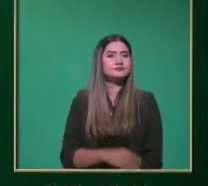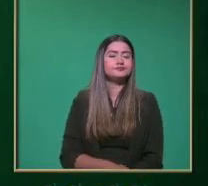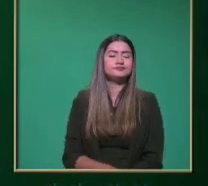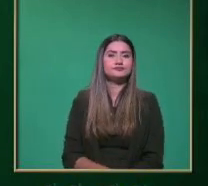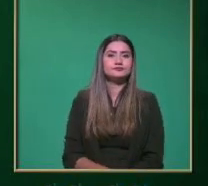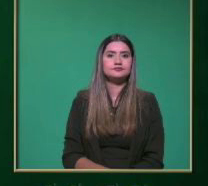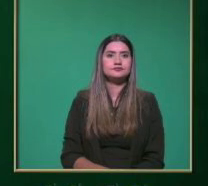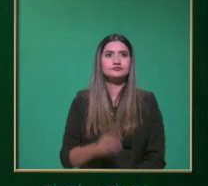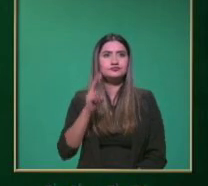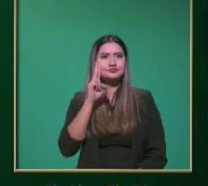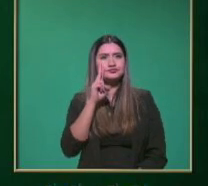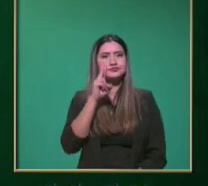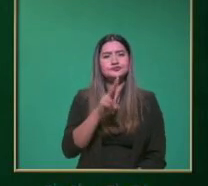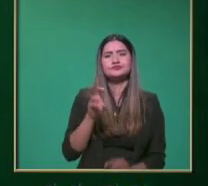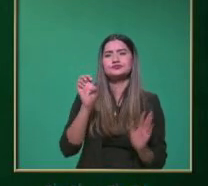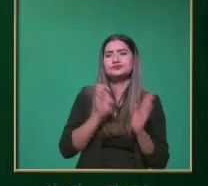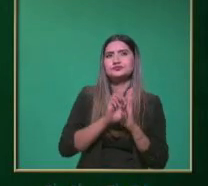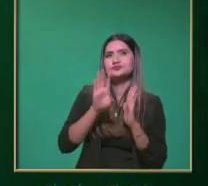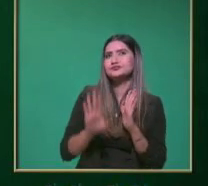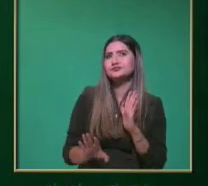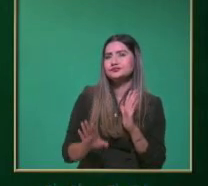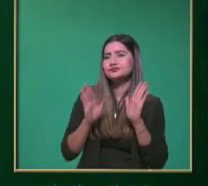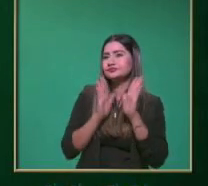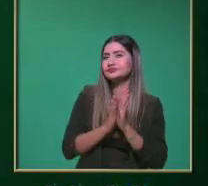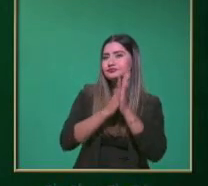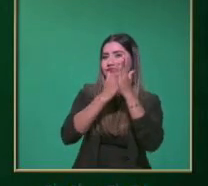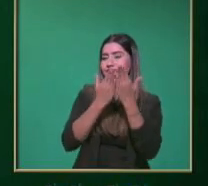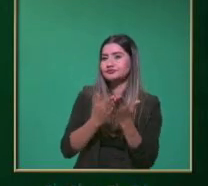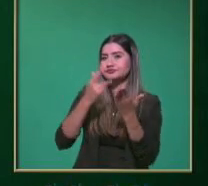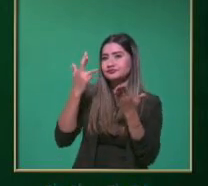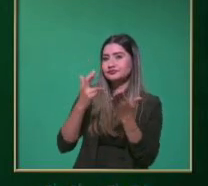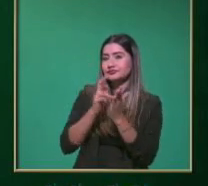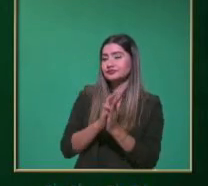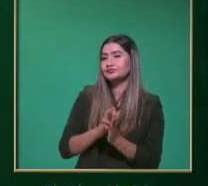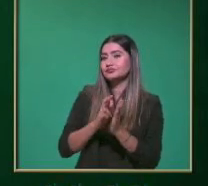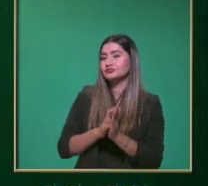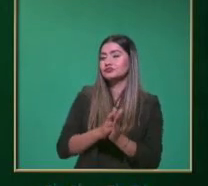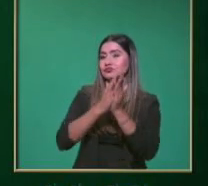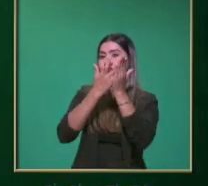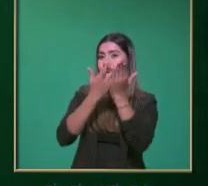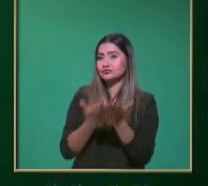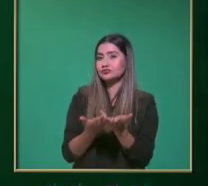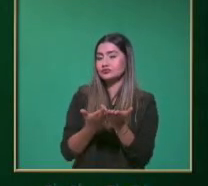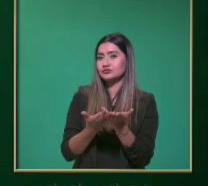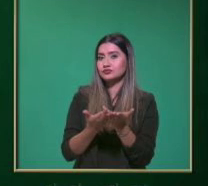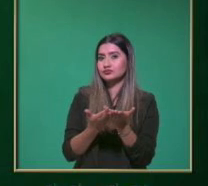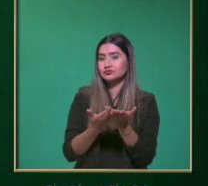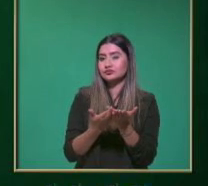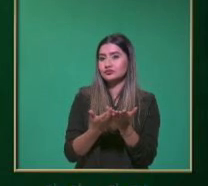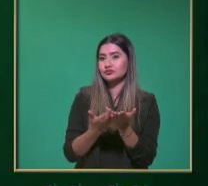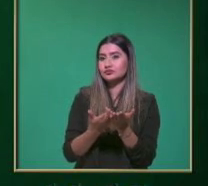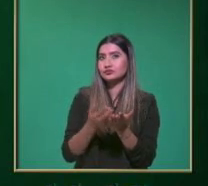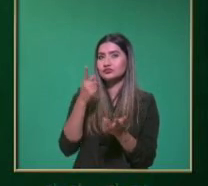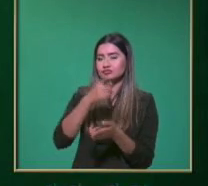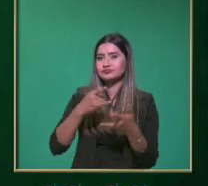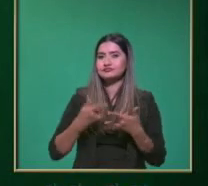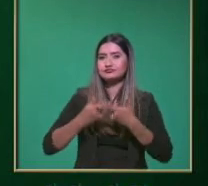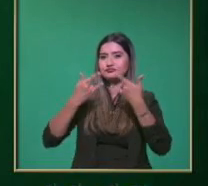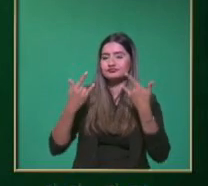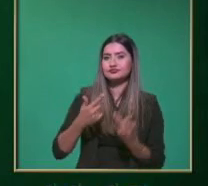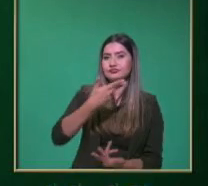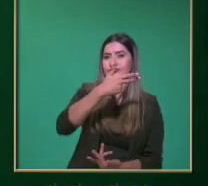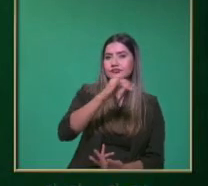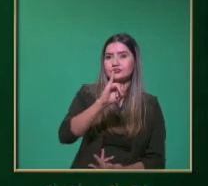visto en los libros, en revistas, que son las historietas. Muy